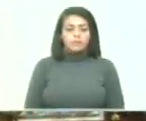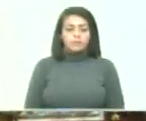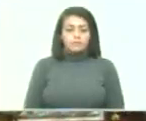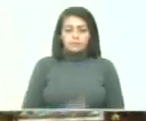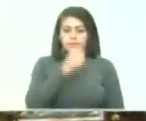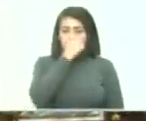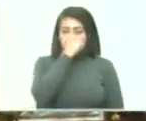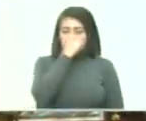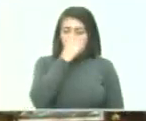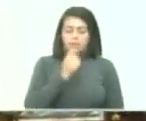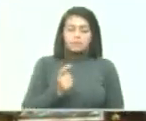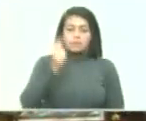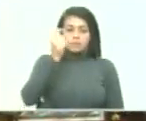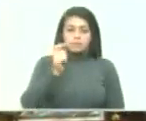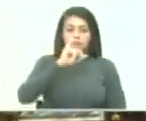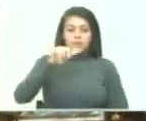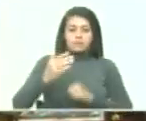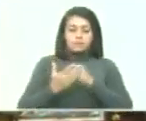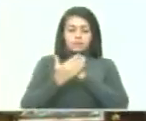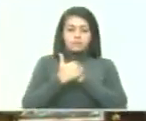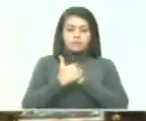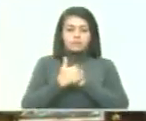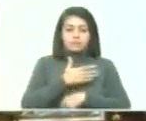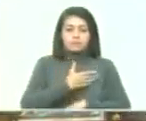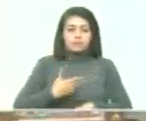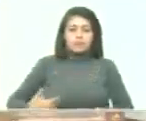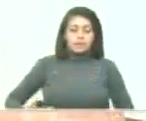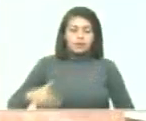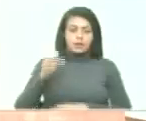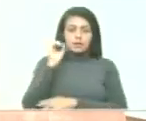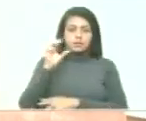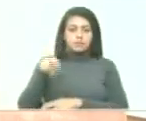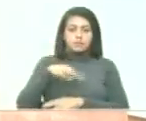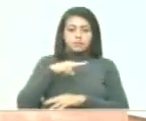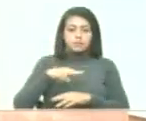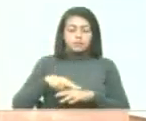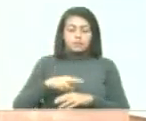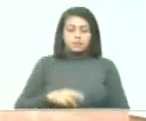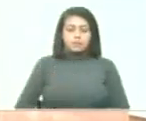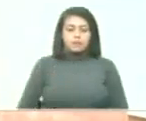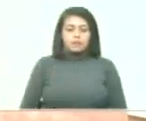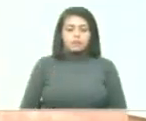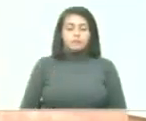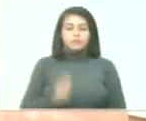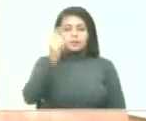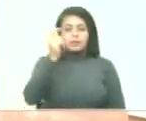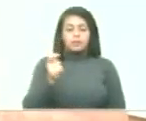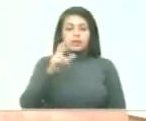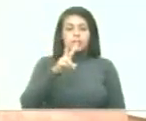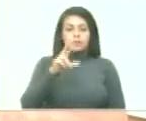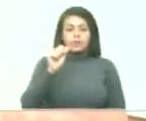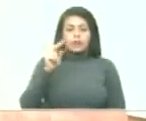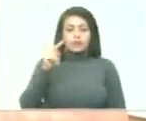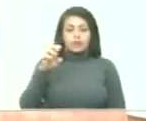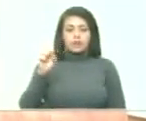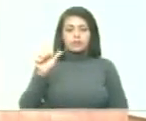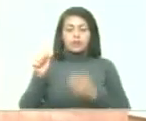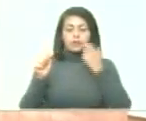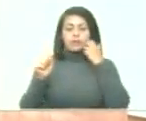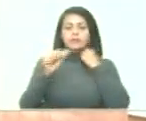Diputado Jorge Rodríguez Gómez, presidente de la Asamblea Nacional. Diputada Vanessa Montero,